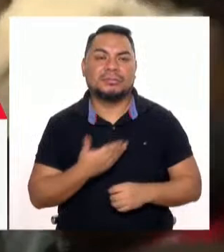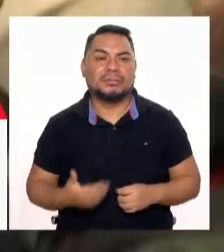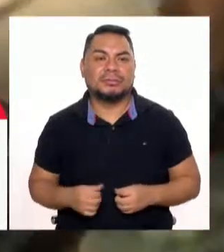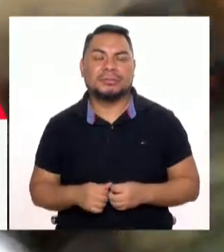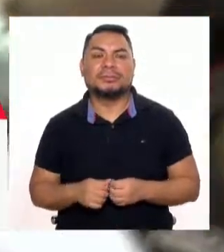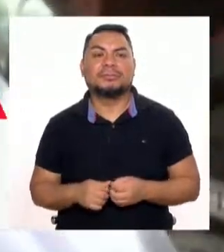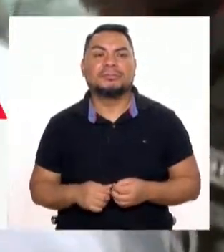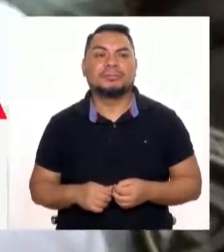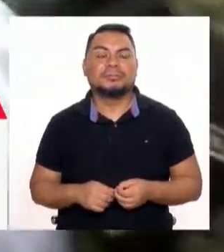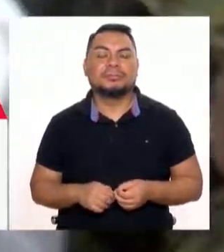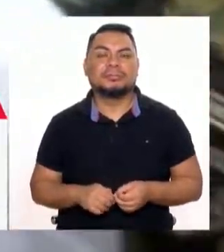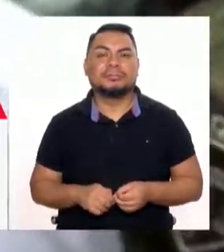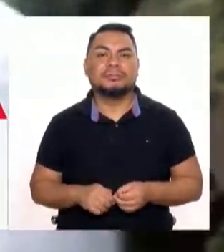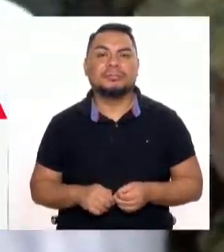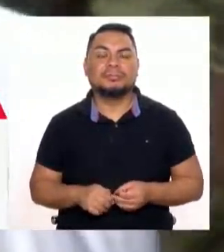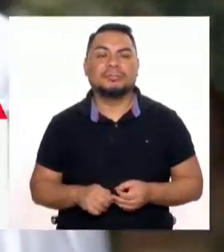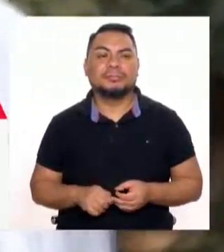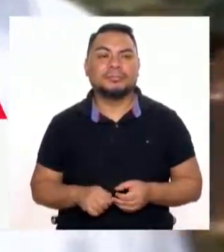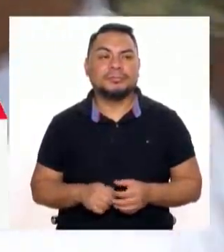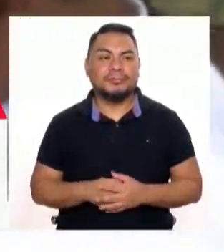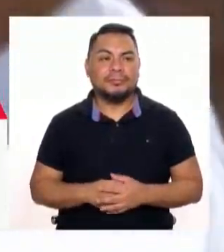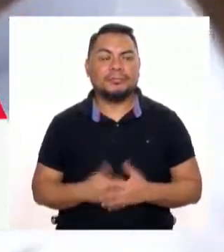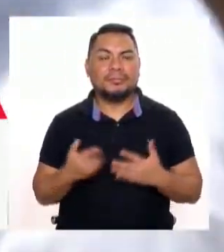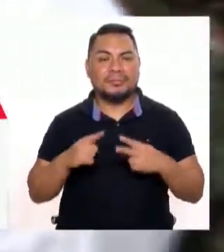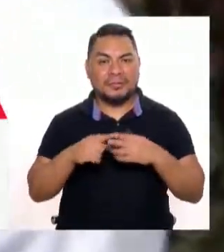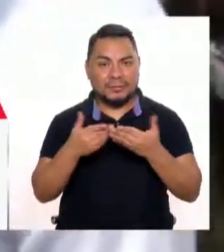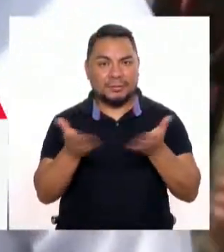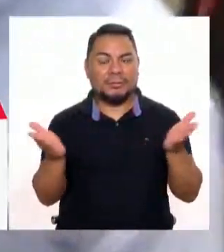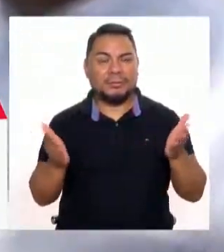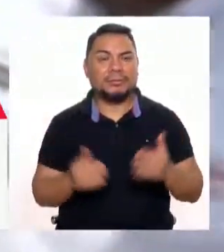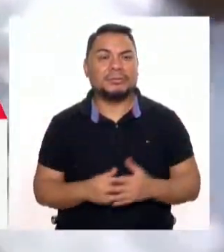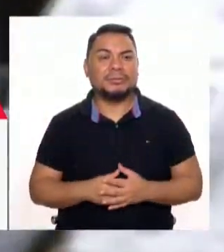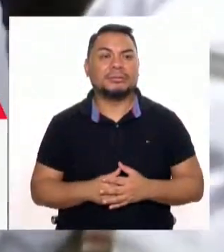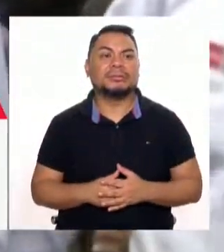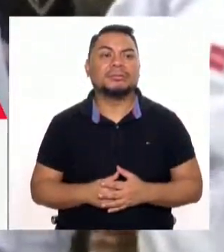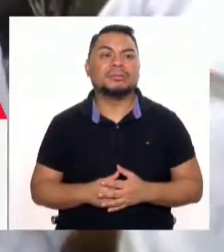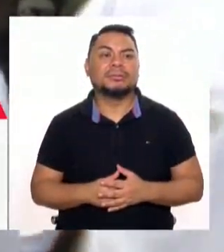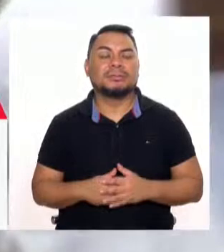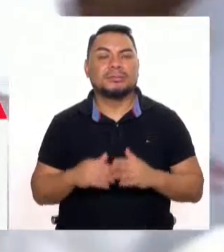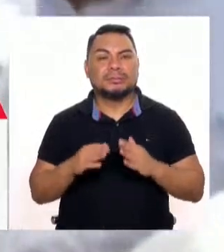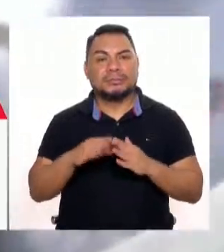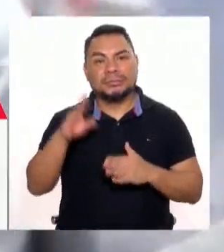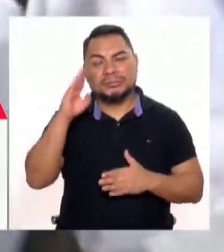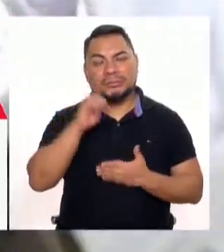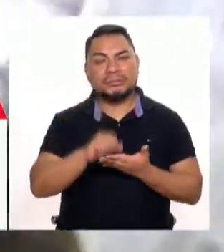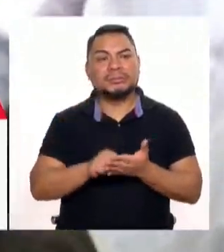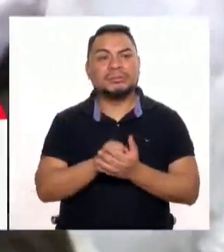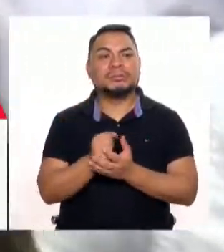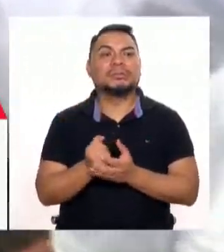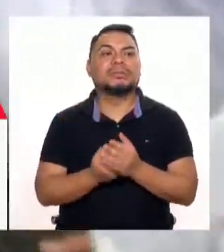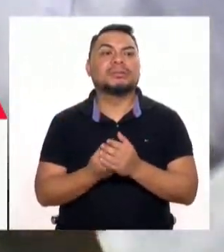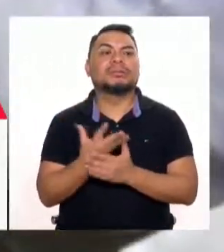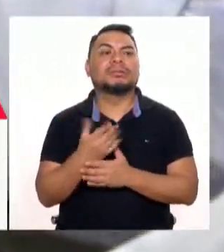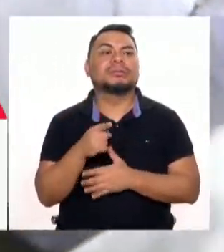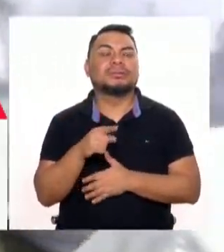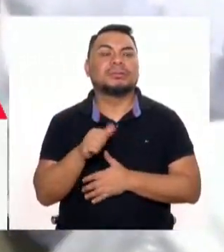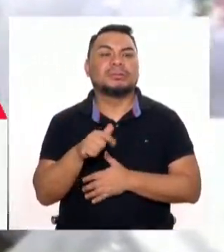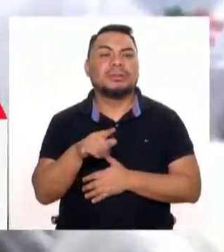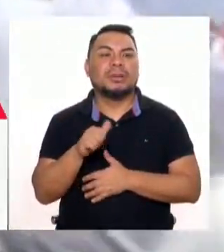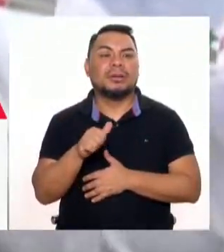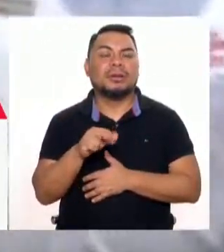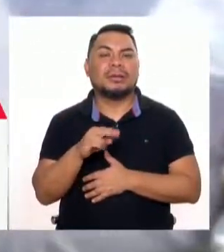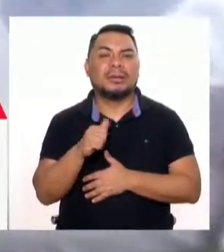con ella no Bueno repetimos esto ha sido la inauguración de la comisaría de Santa Rosa de alto